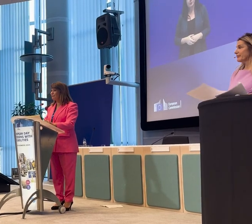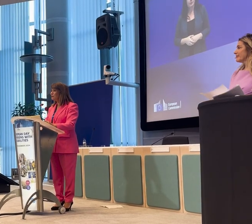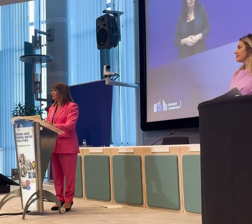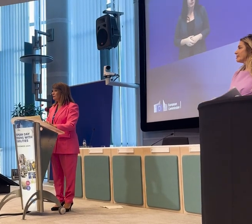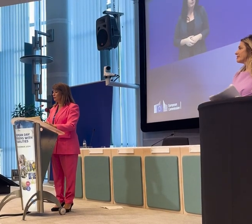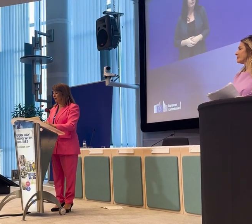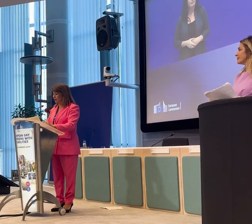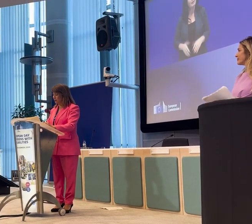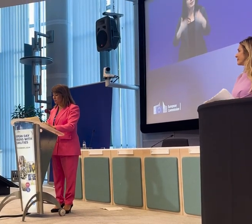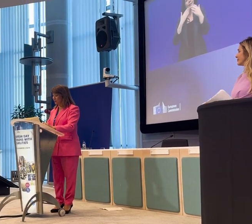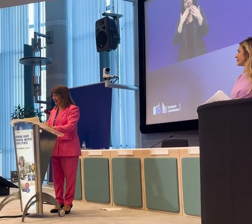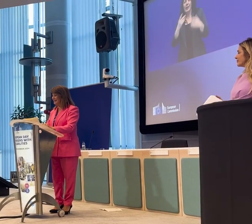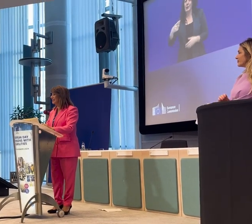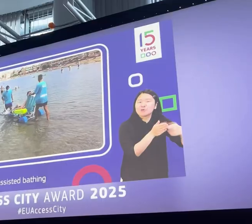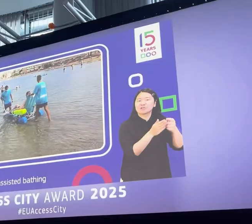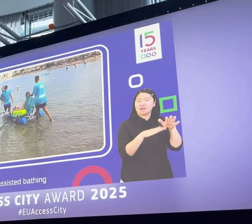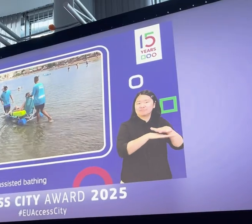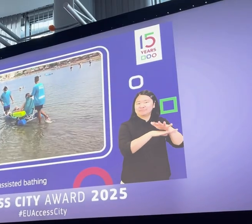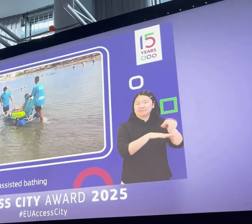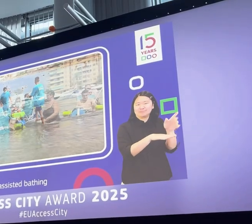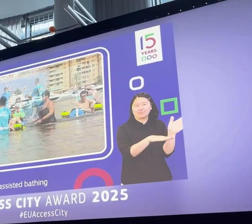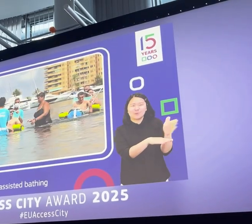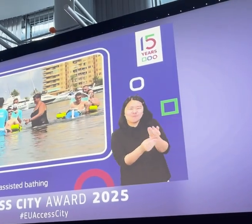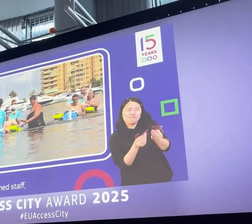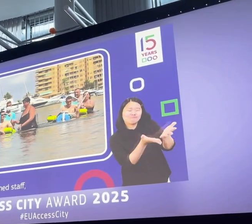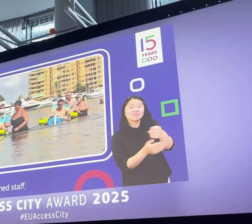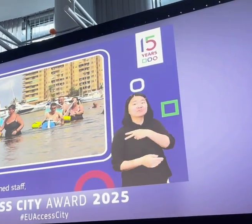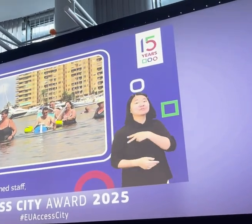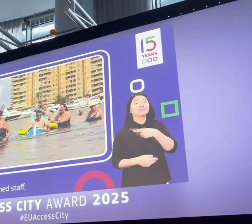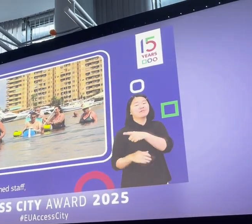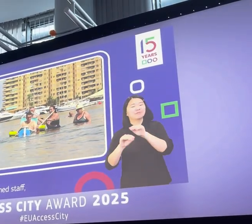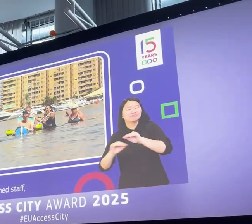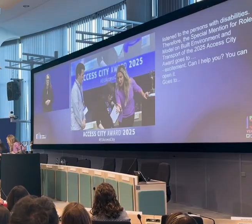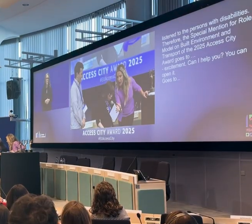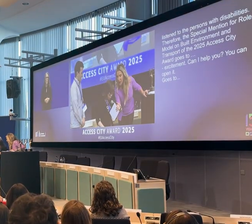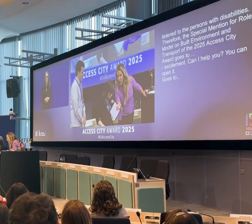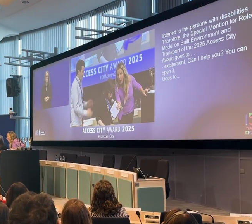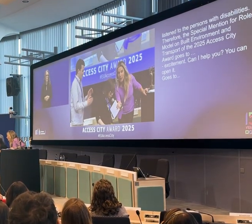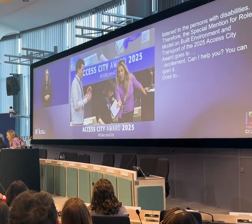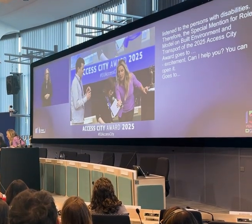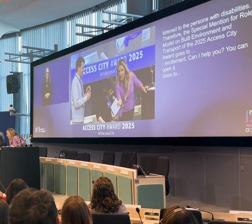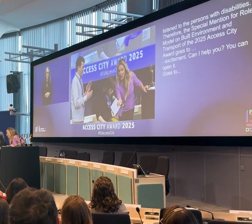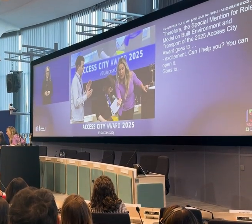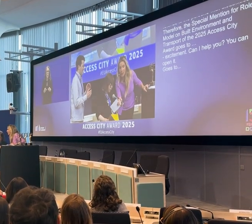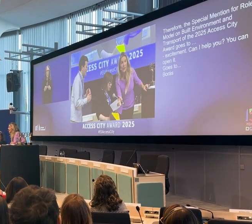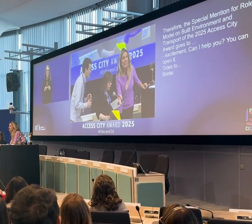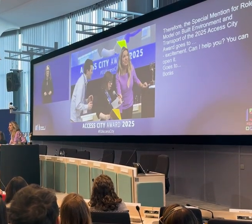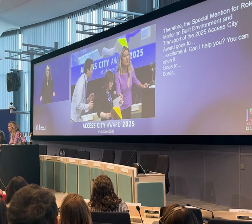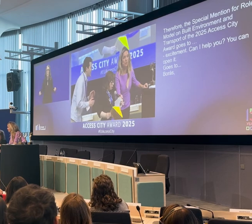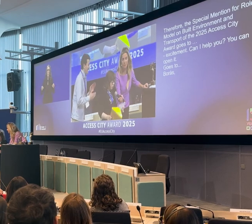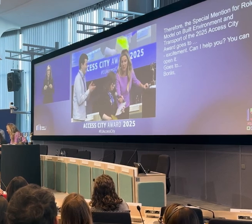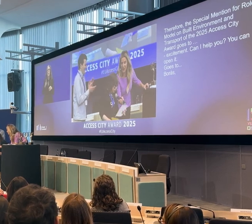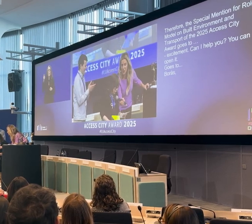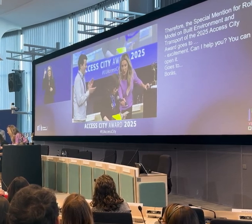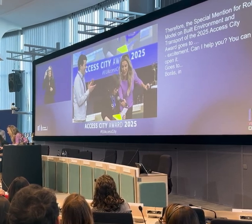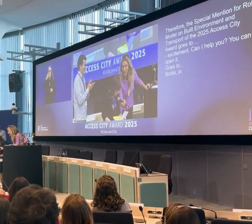Y como hemos dicho, este premio es de todos los cartageneros. Valoran también muchísimo que pongamos la tecnología al servicio de las